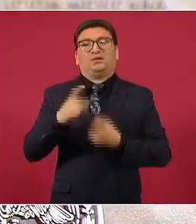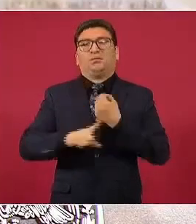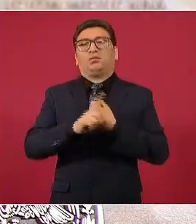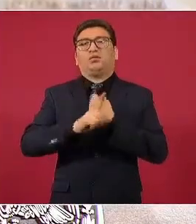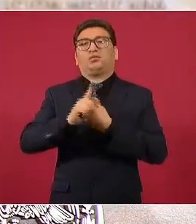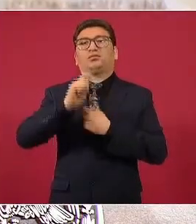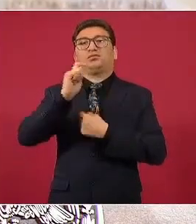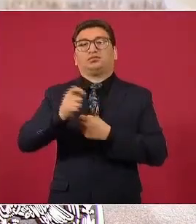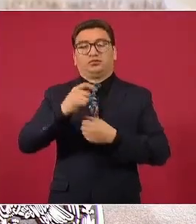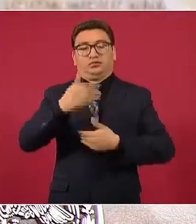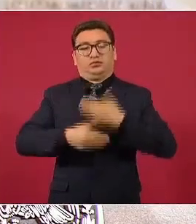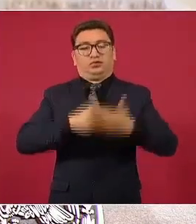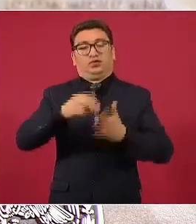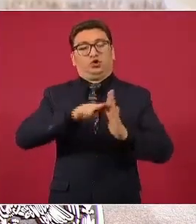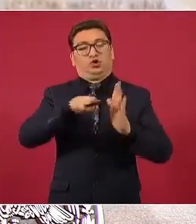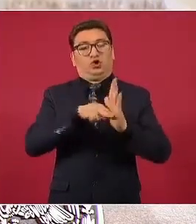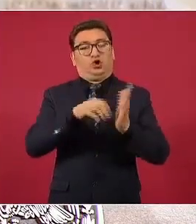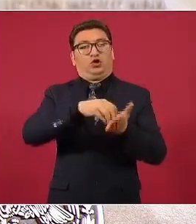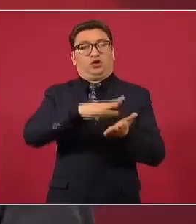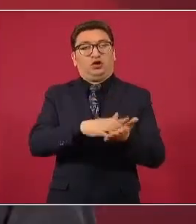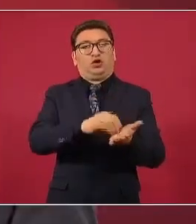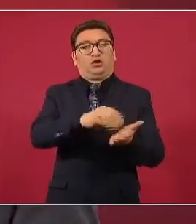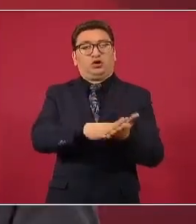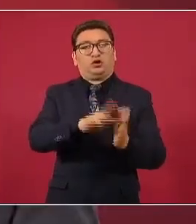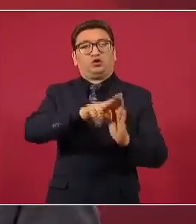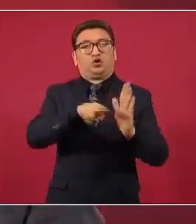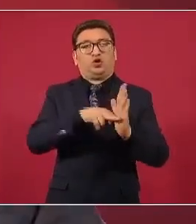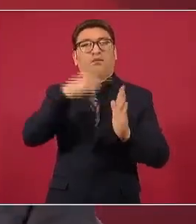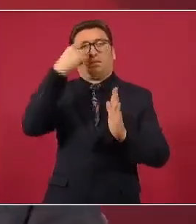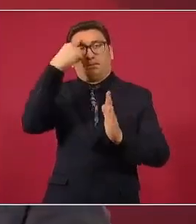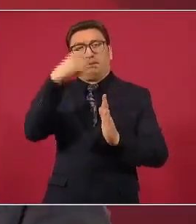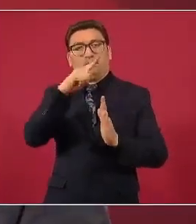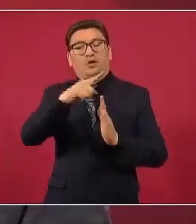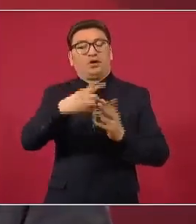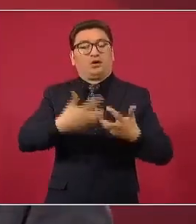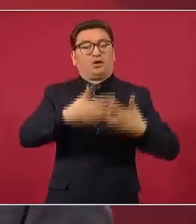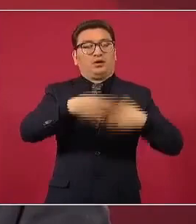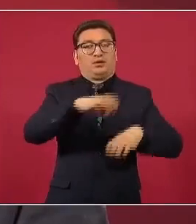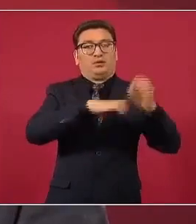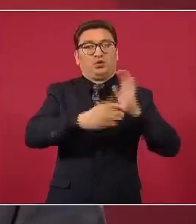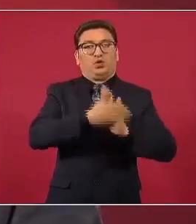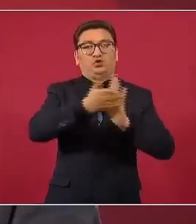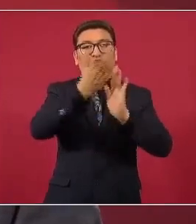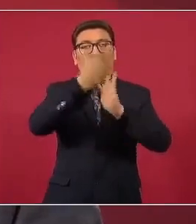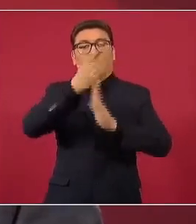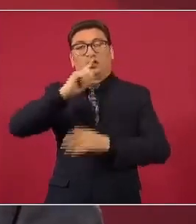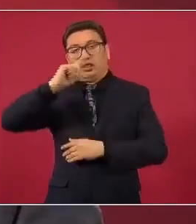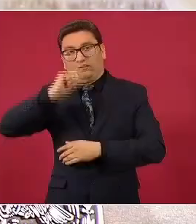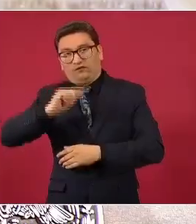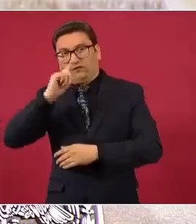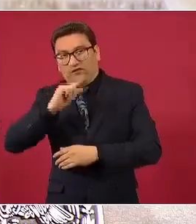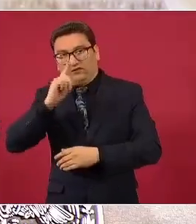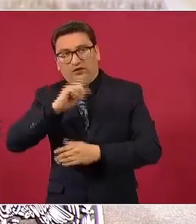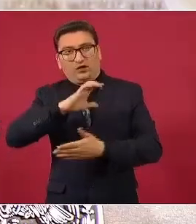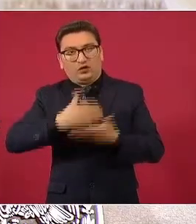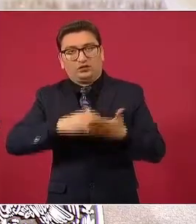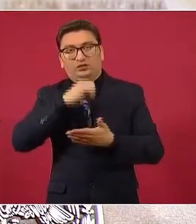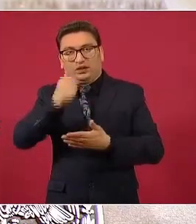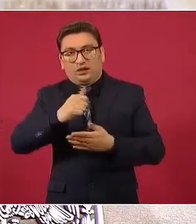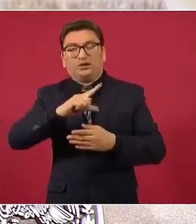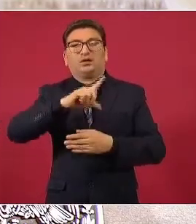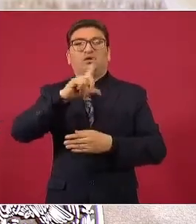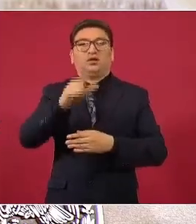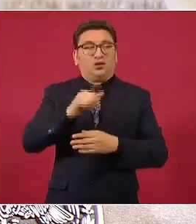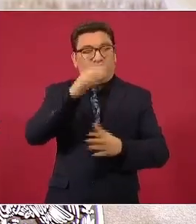empezar a tener normas que se ponían del lado de las constructoras que fallaban, no cumplían con los contratos y empezaban